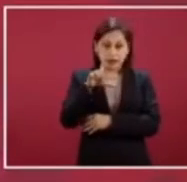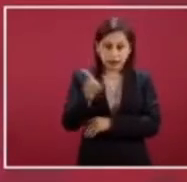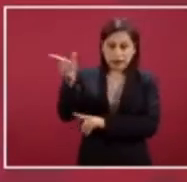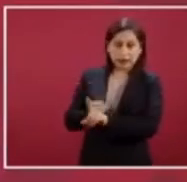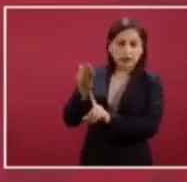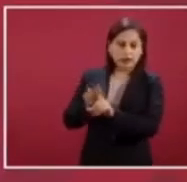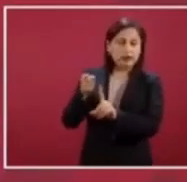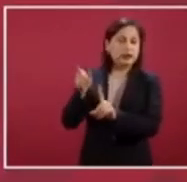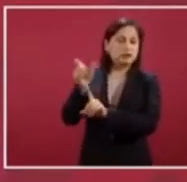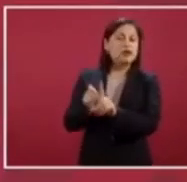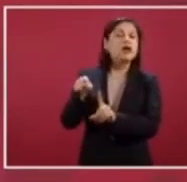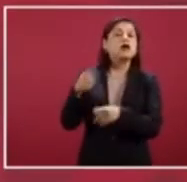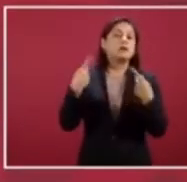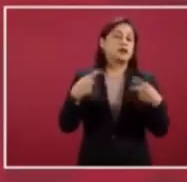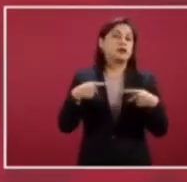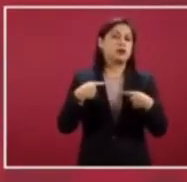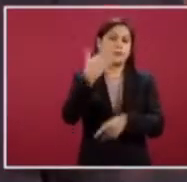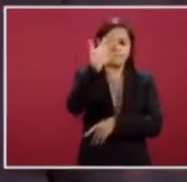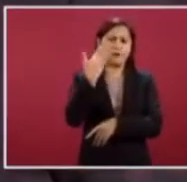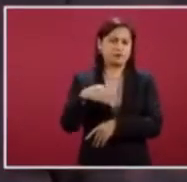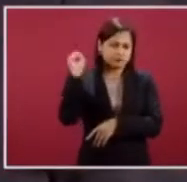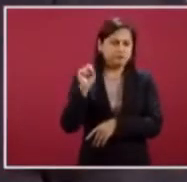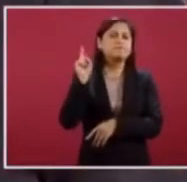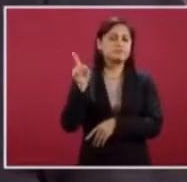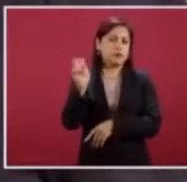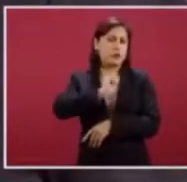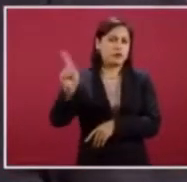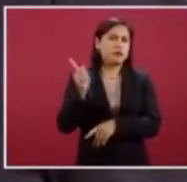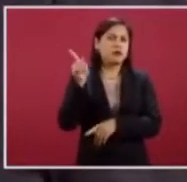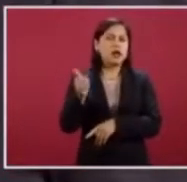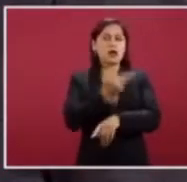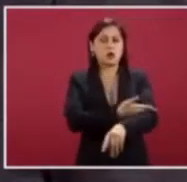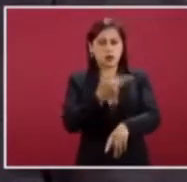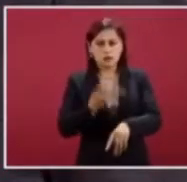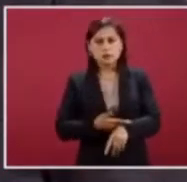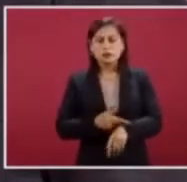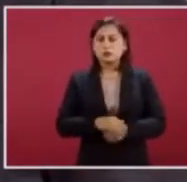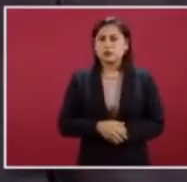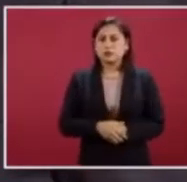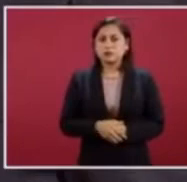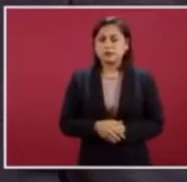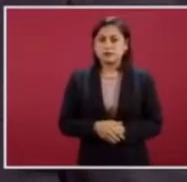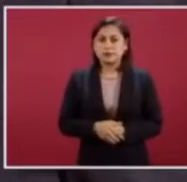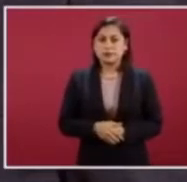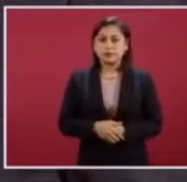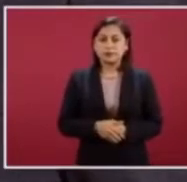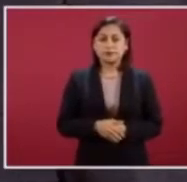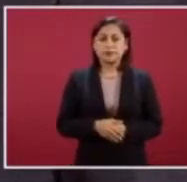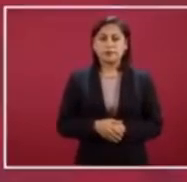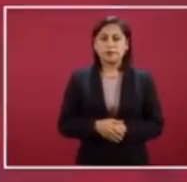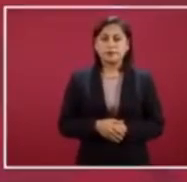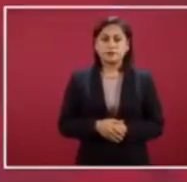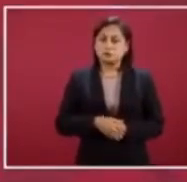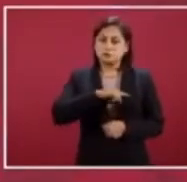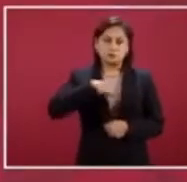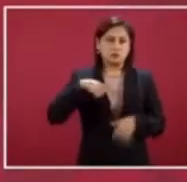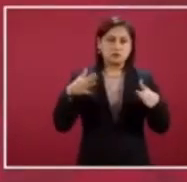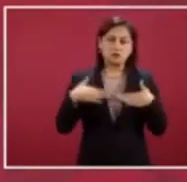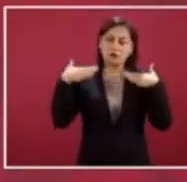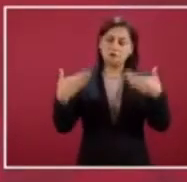capacidad, es un profesional, es una gente honesta, que tiene toda nuestra